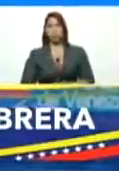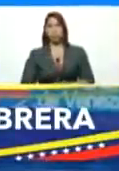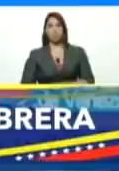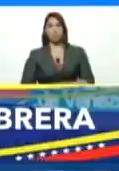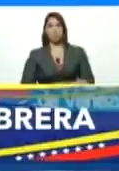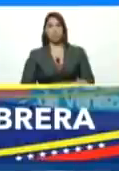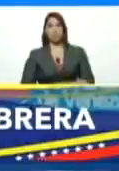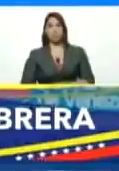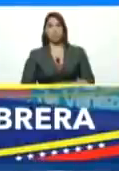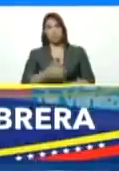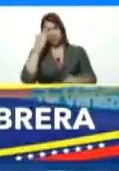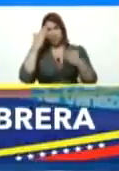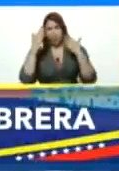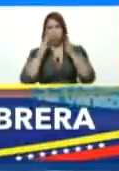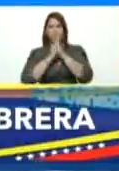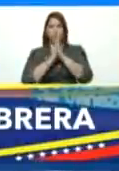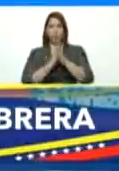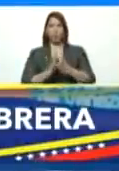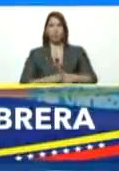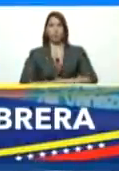gana un saludo